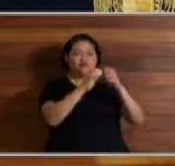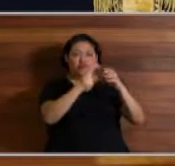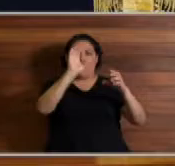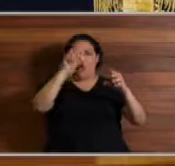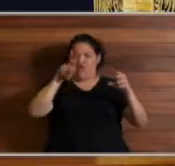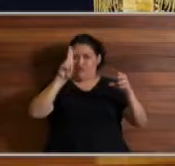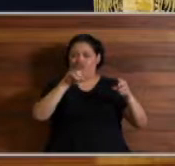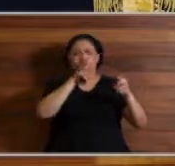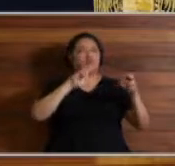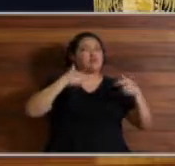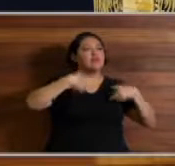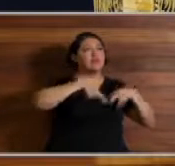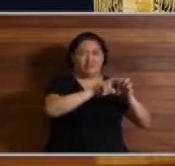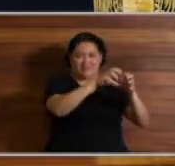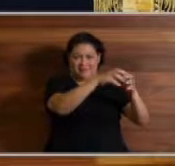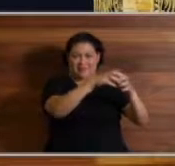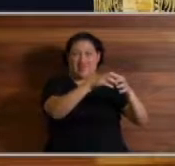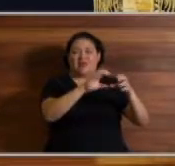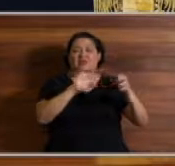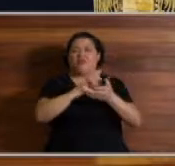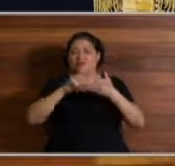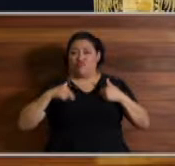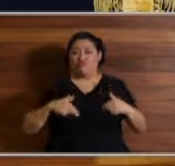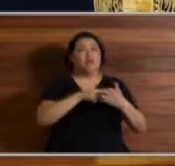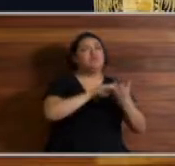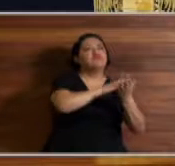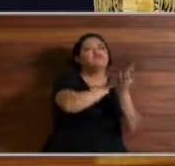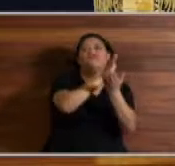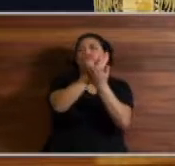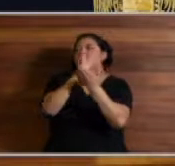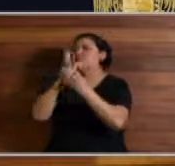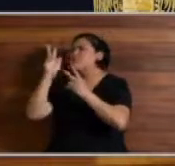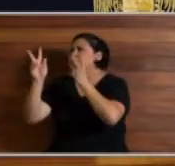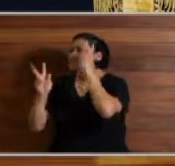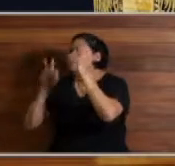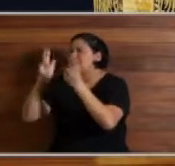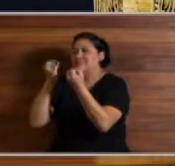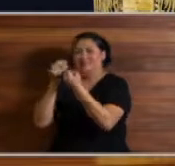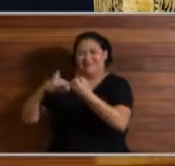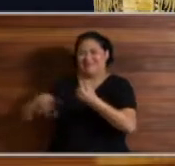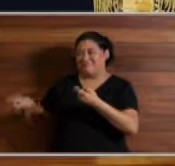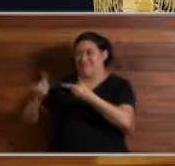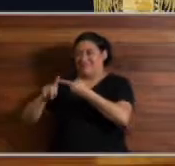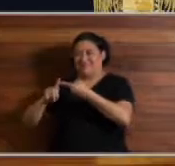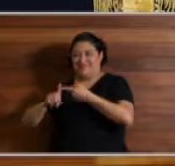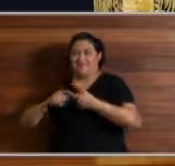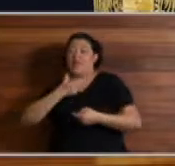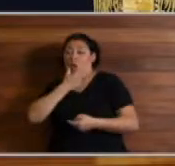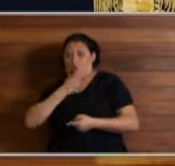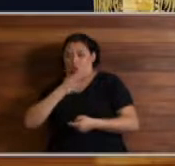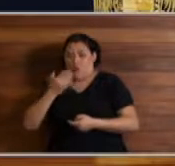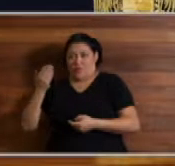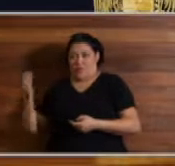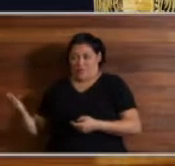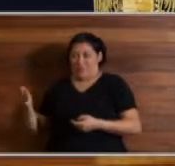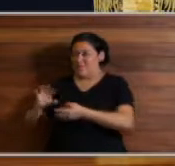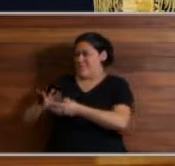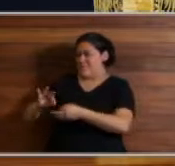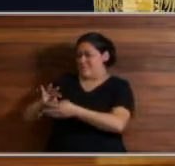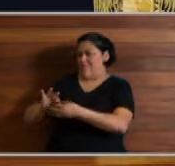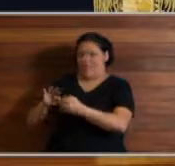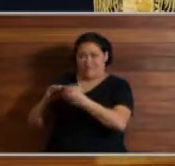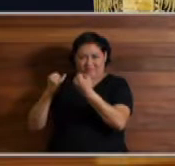nos recuerda también lo que ya se había planteado en esta mesa y que abordó él en algún momento, que